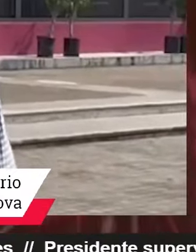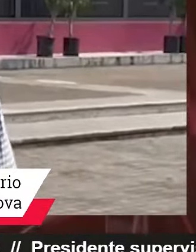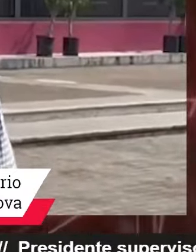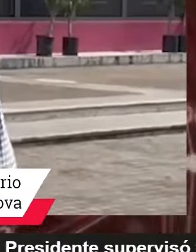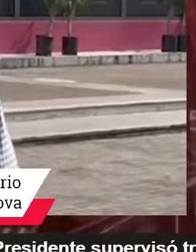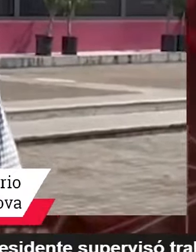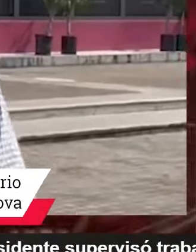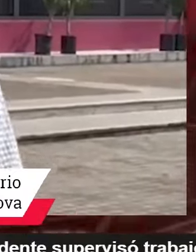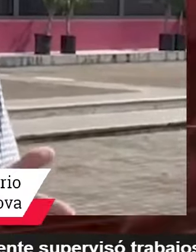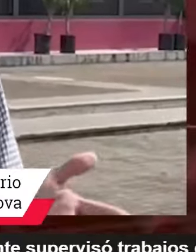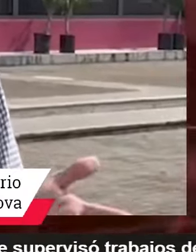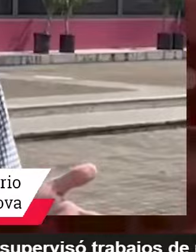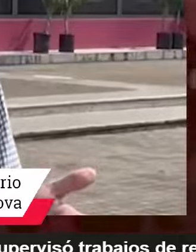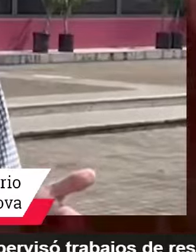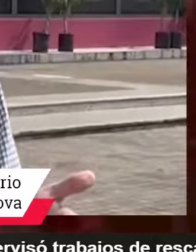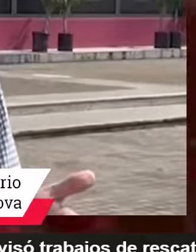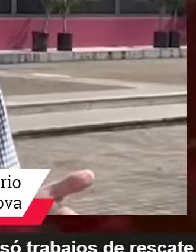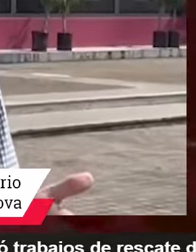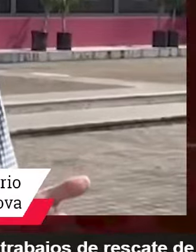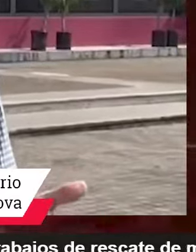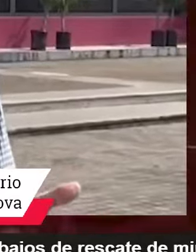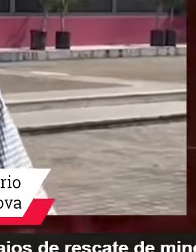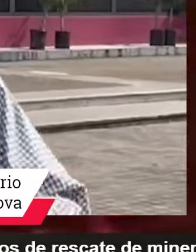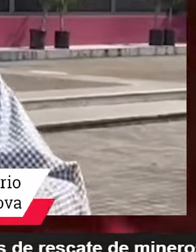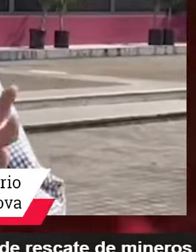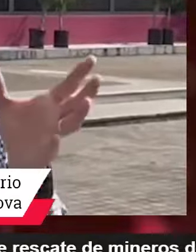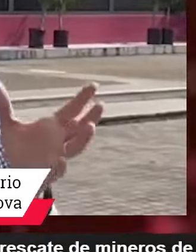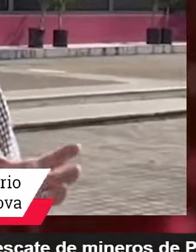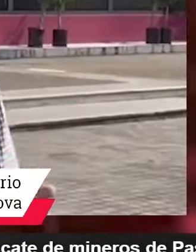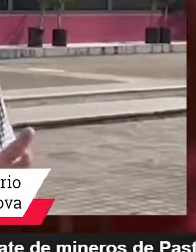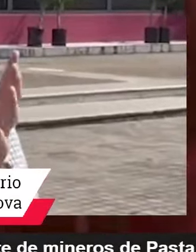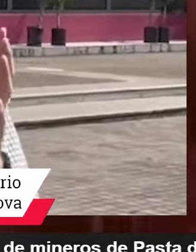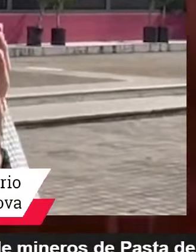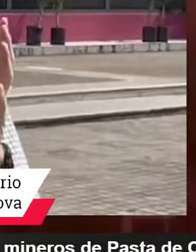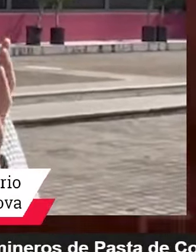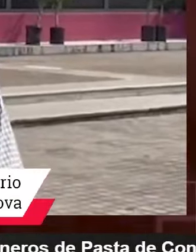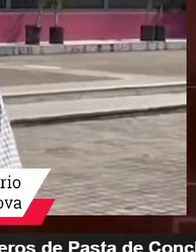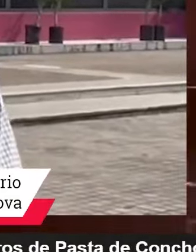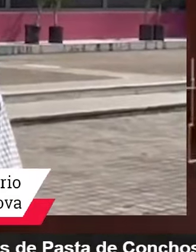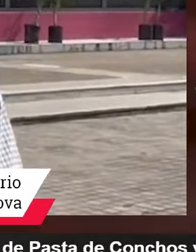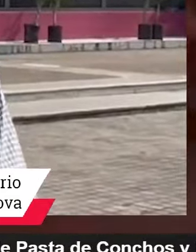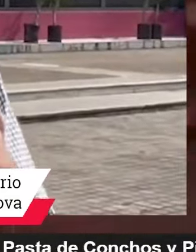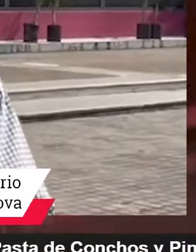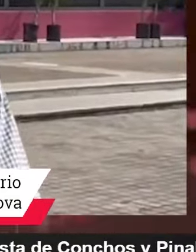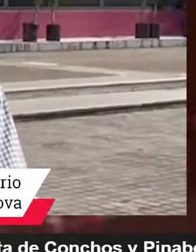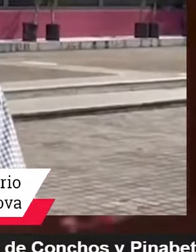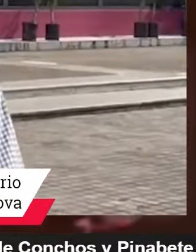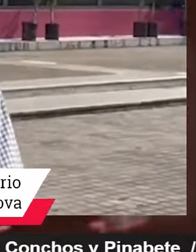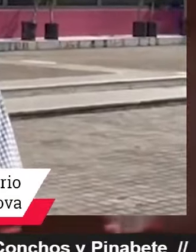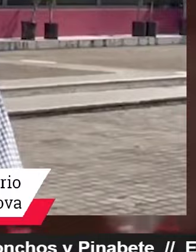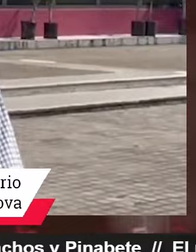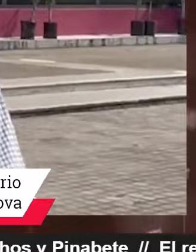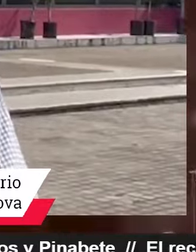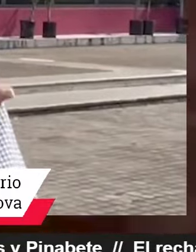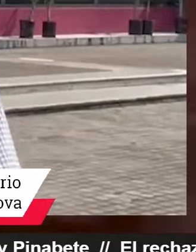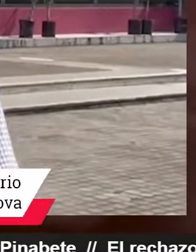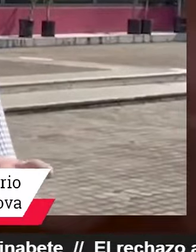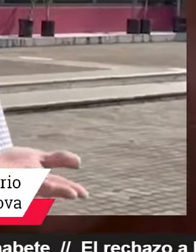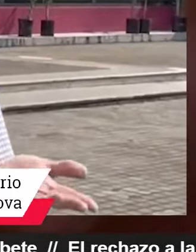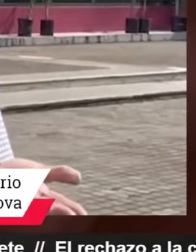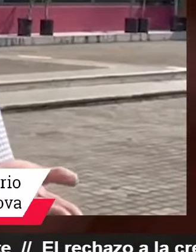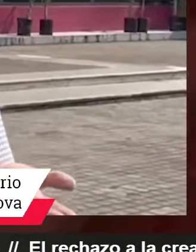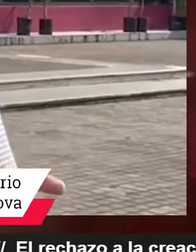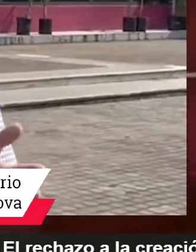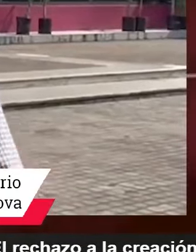declaraciones de Carla humfrey el 15 de diciembre donde eh advierte que sí es un modelo que ha sido cuestionado por el